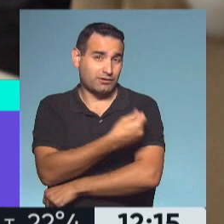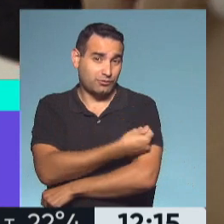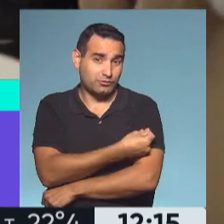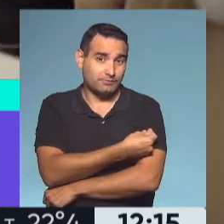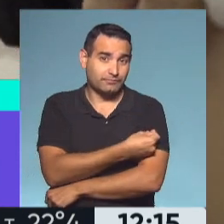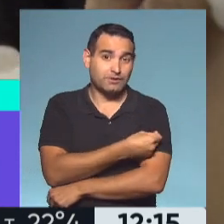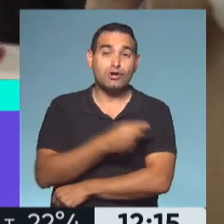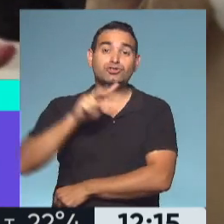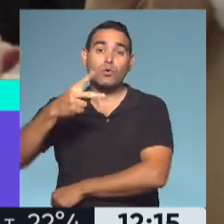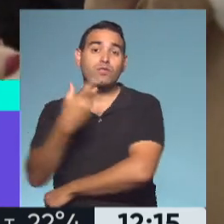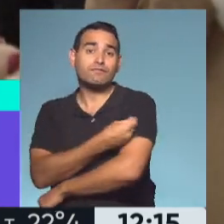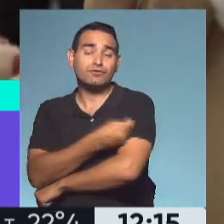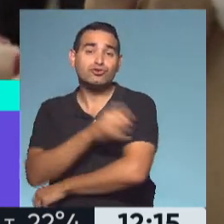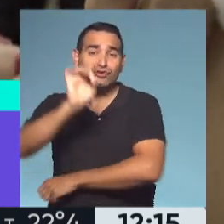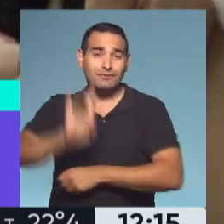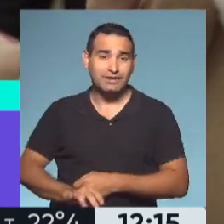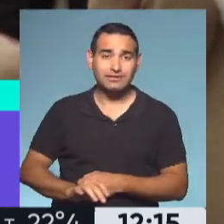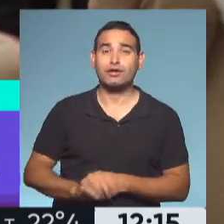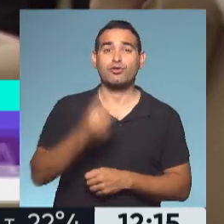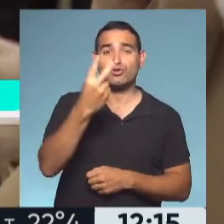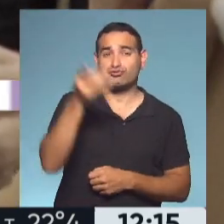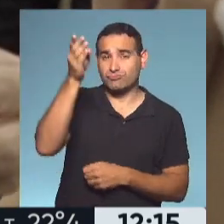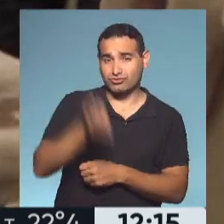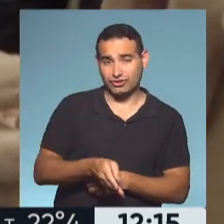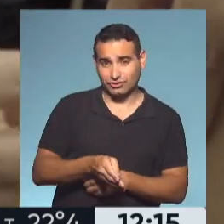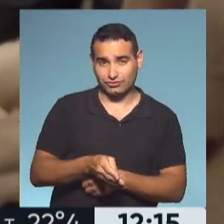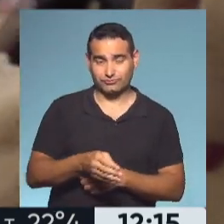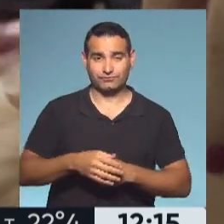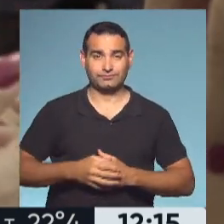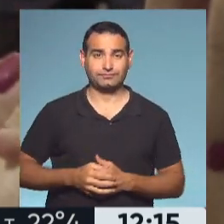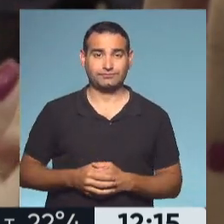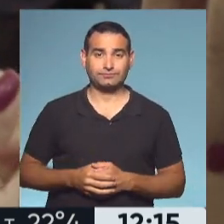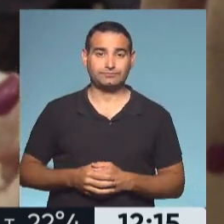vacunaron completamente a solo un 2% de los habitantes.